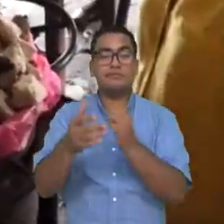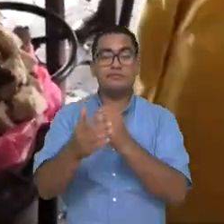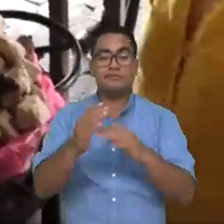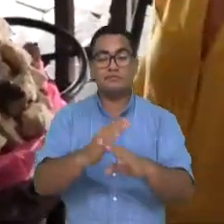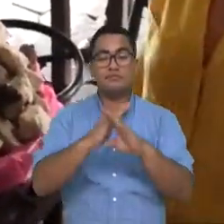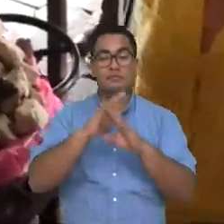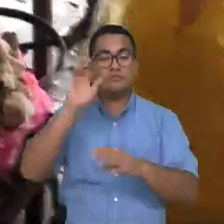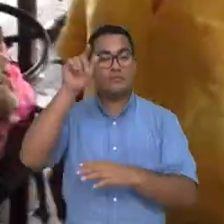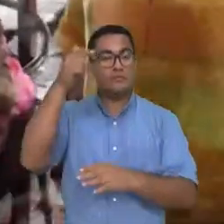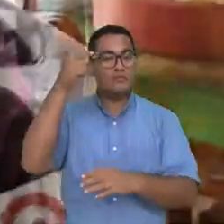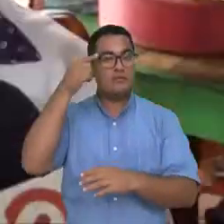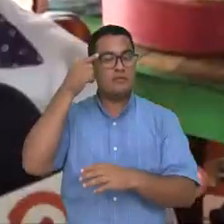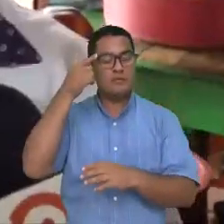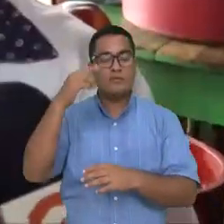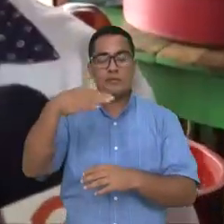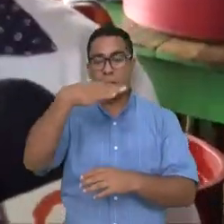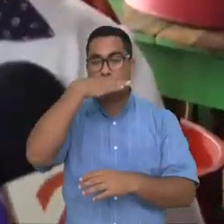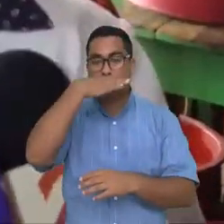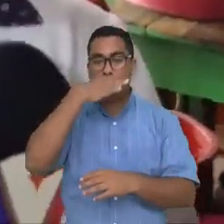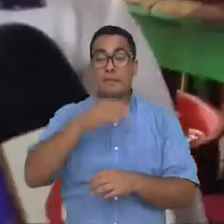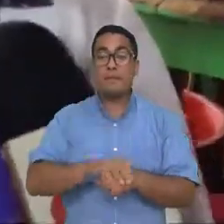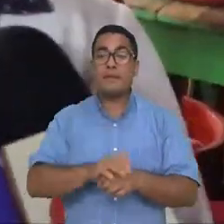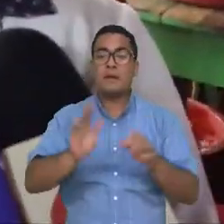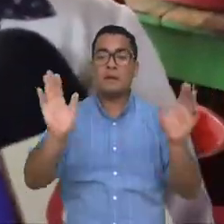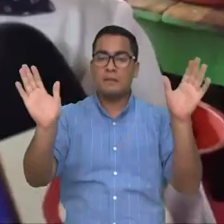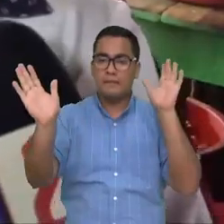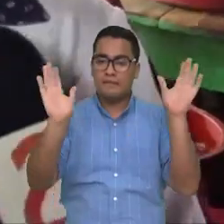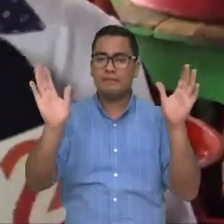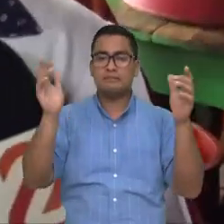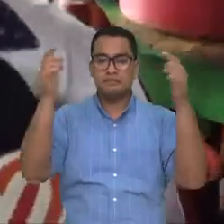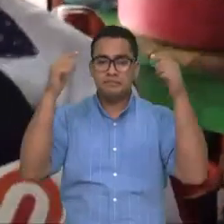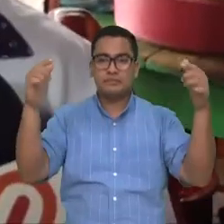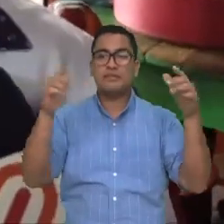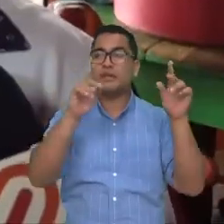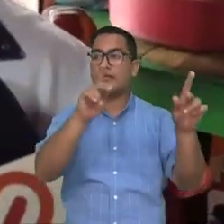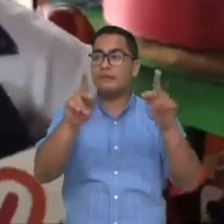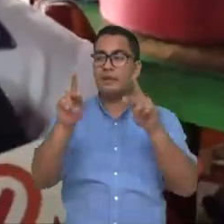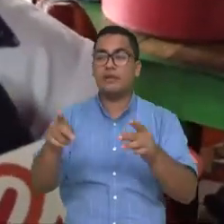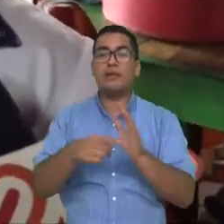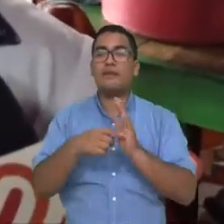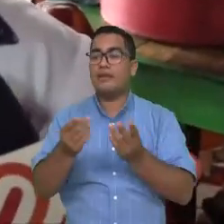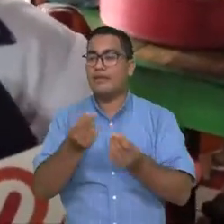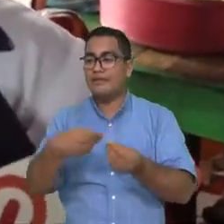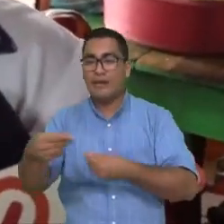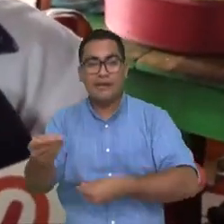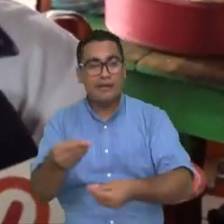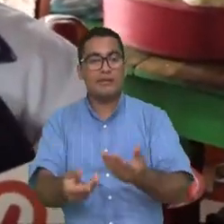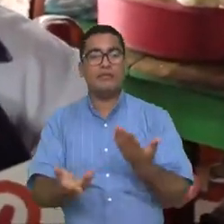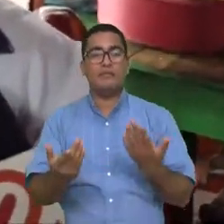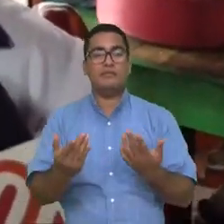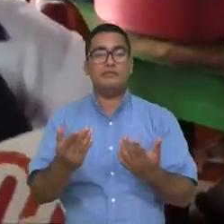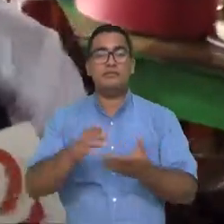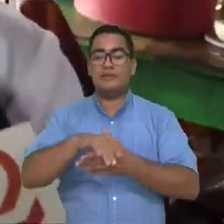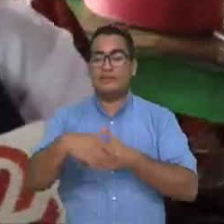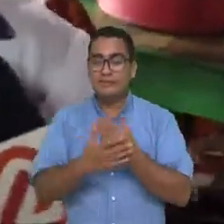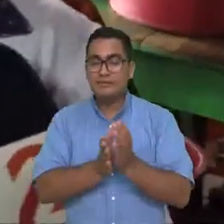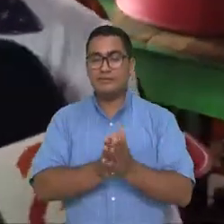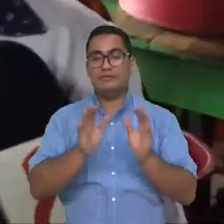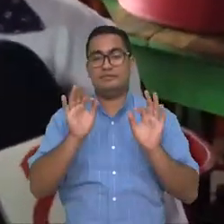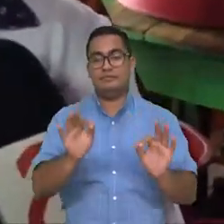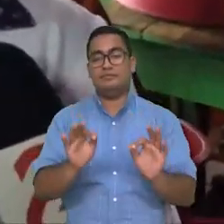el gobierno sandinista. En caso del mercado, a todo vendedor que cuando manipule dinero, es lavarse la mano